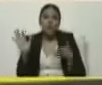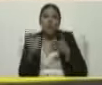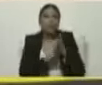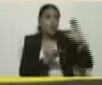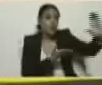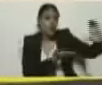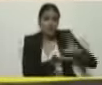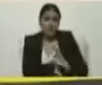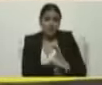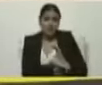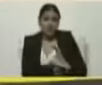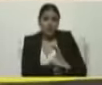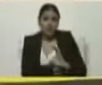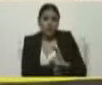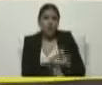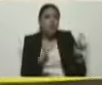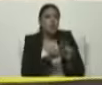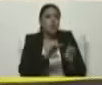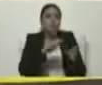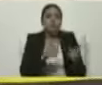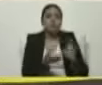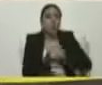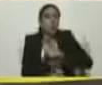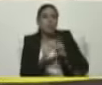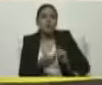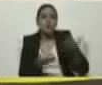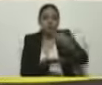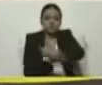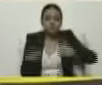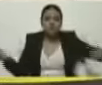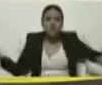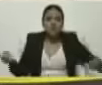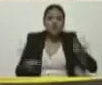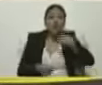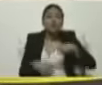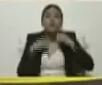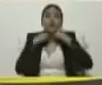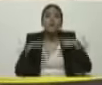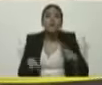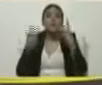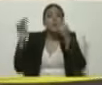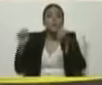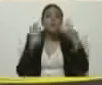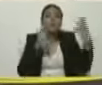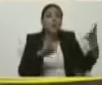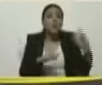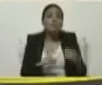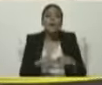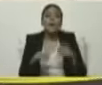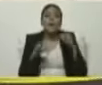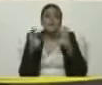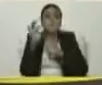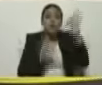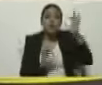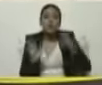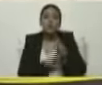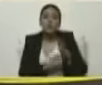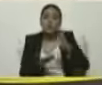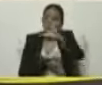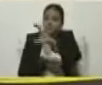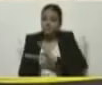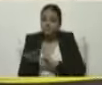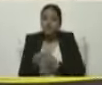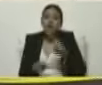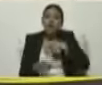ingresos secuestrados. Perdimos el 99% de los ingresos. Los ingresos eran 56